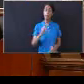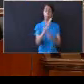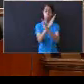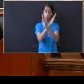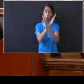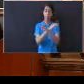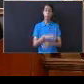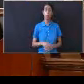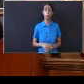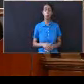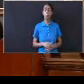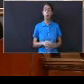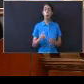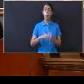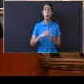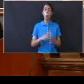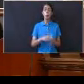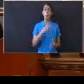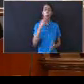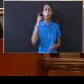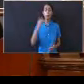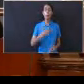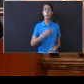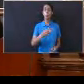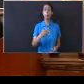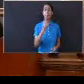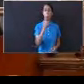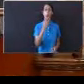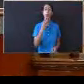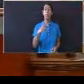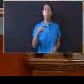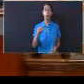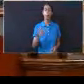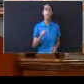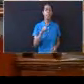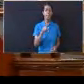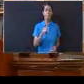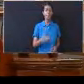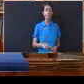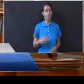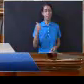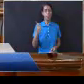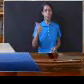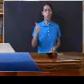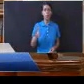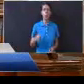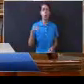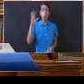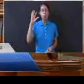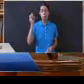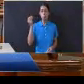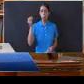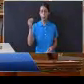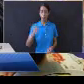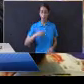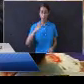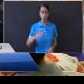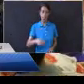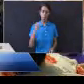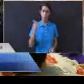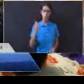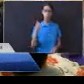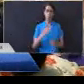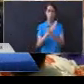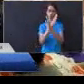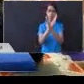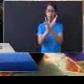ese es el rayo. Porque va a estar muy bien protegido. Por lo que el otro padeció. Y